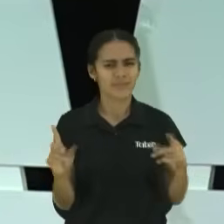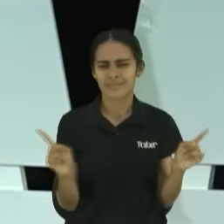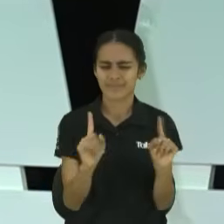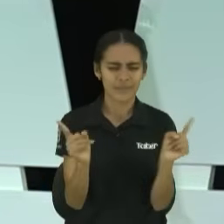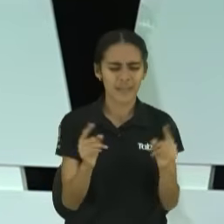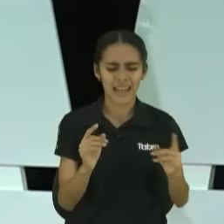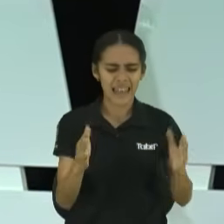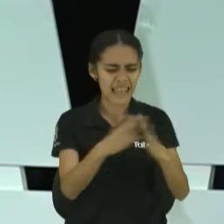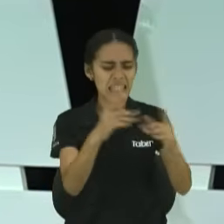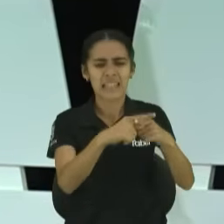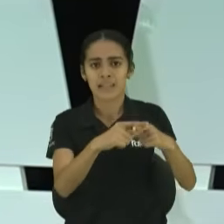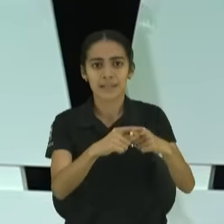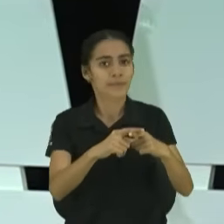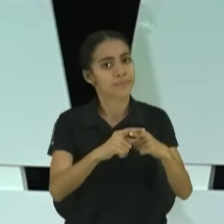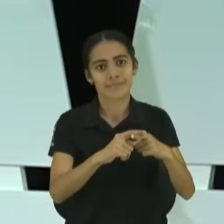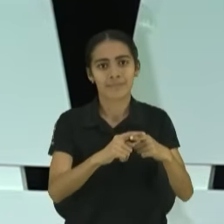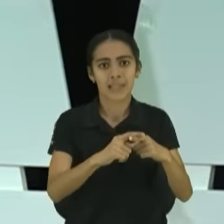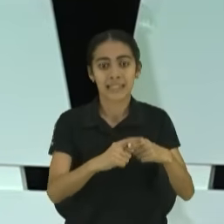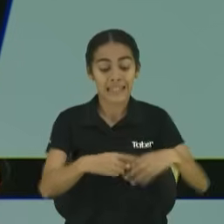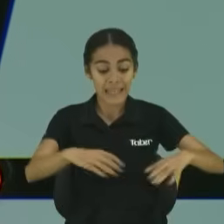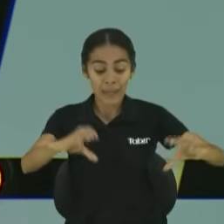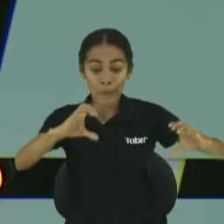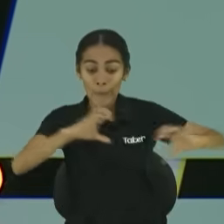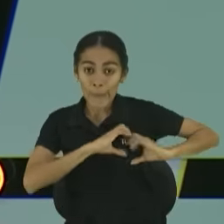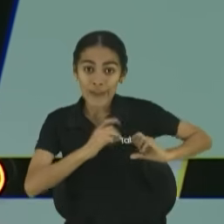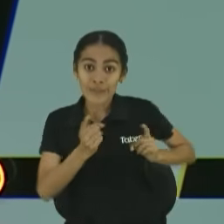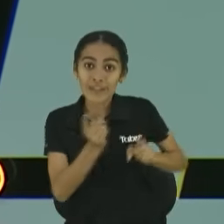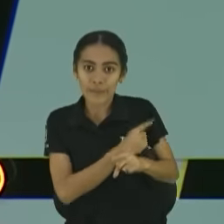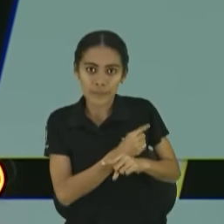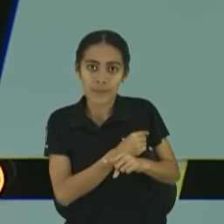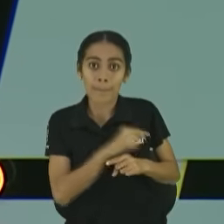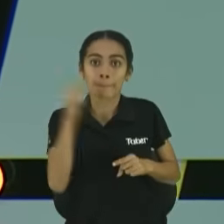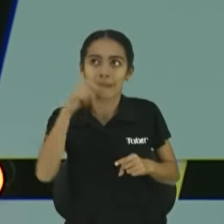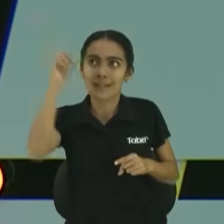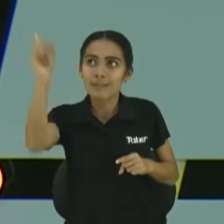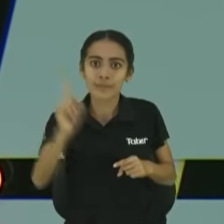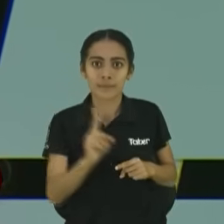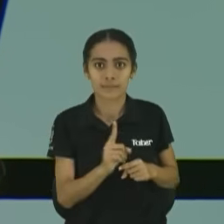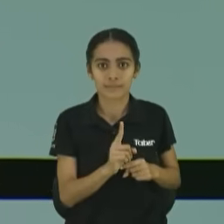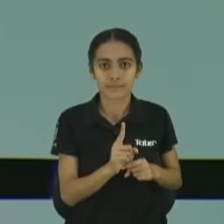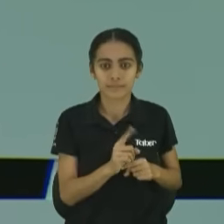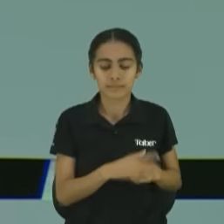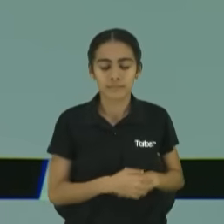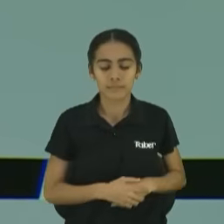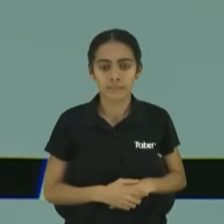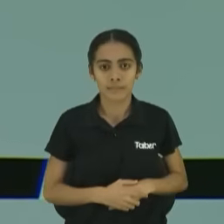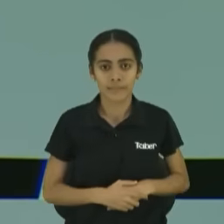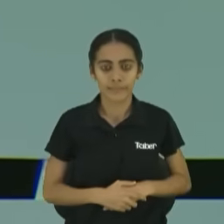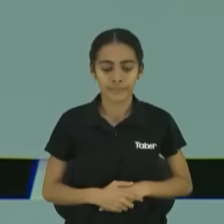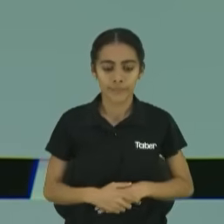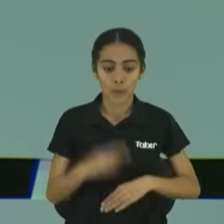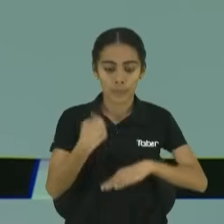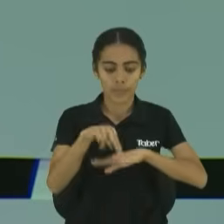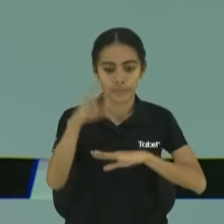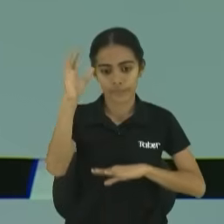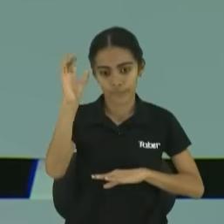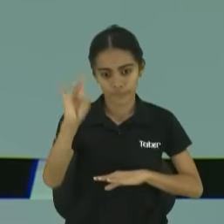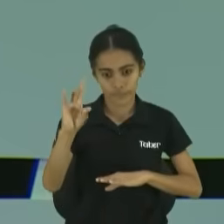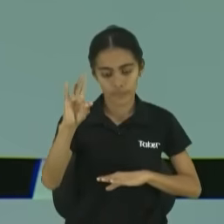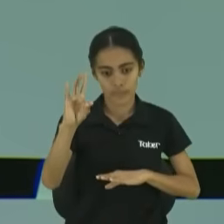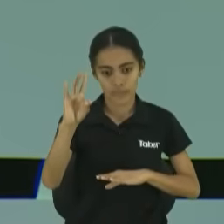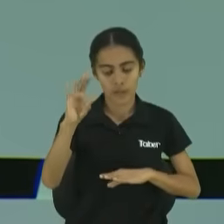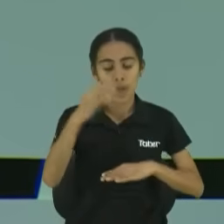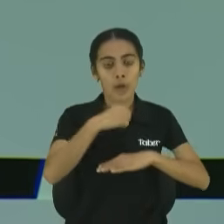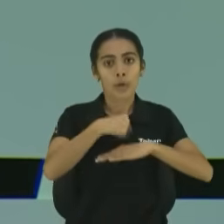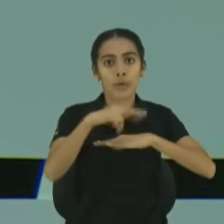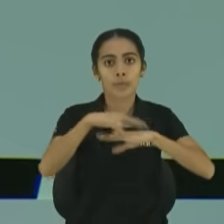transformar corazones. Por eso su palabra en Romanos 8:26 dice de la siguiente manera: y de igual manera